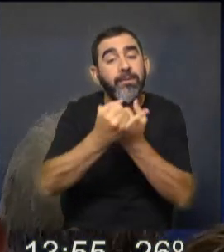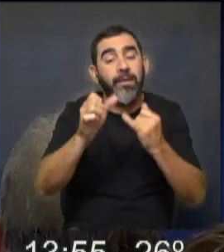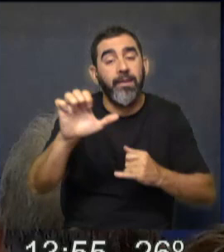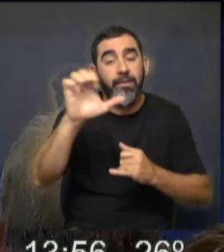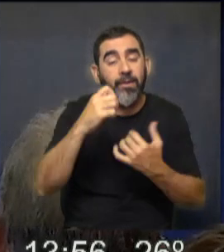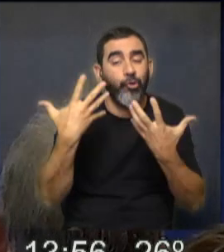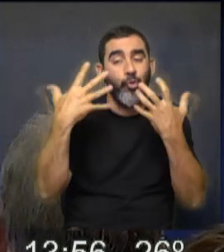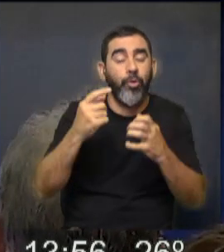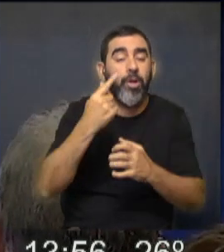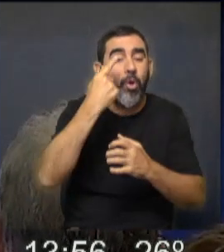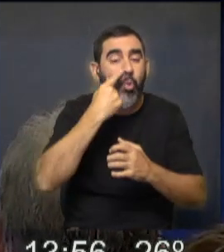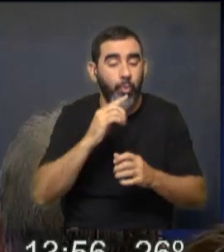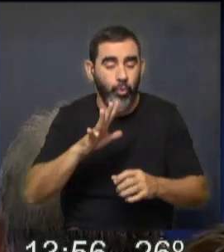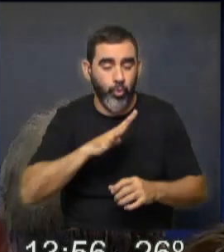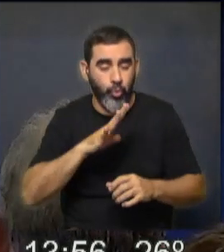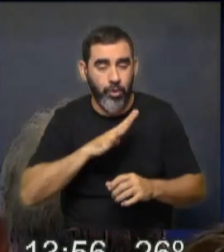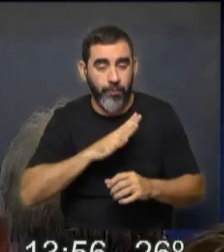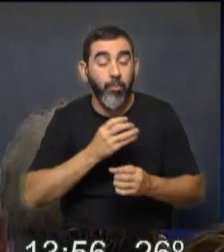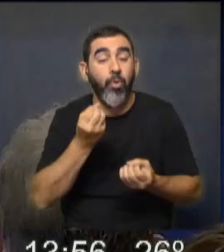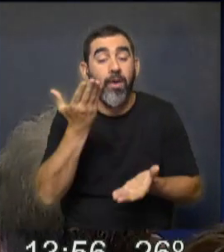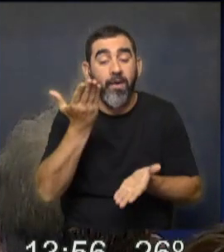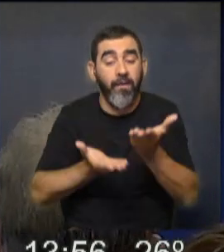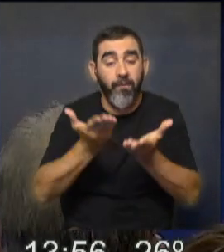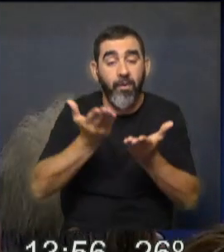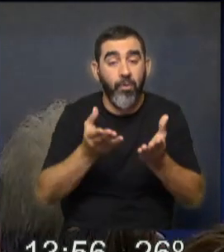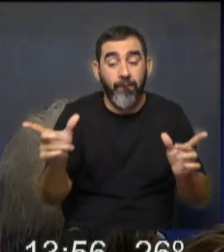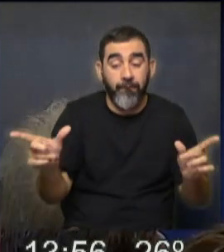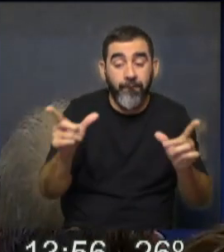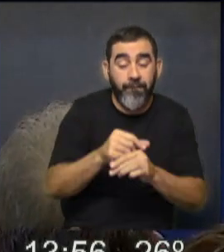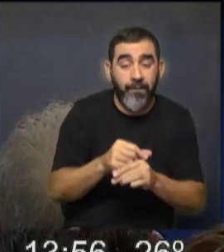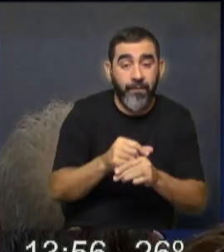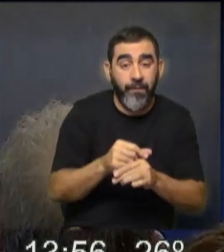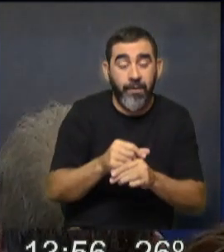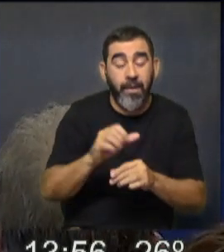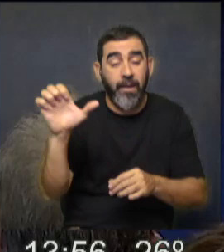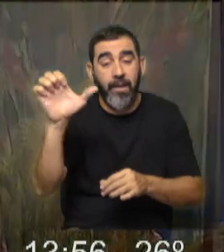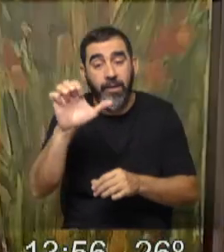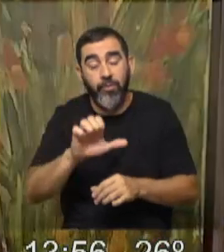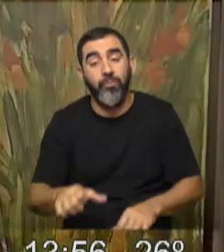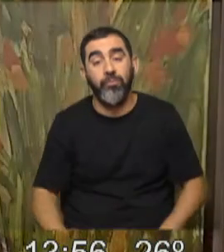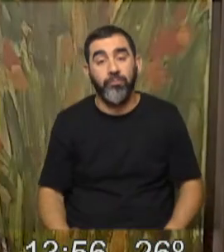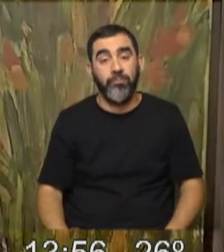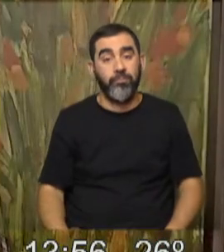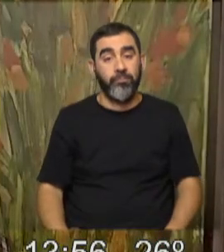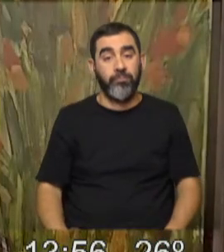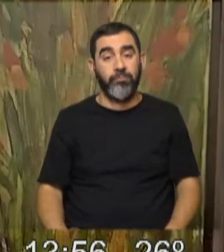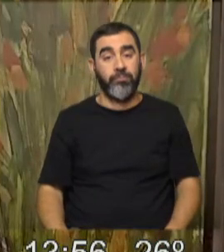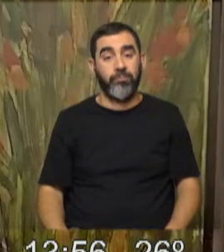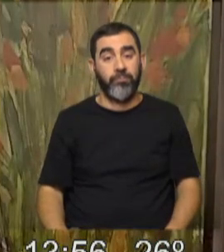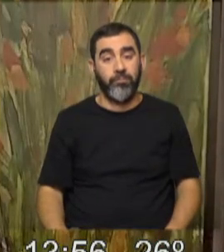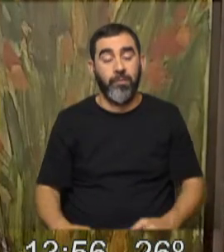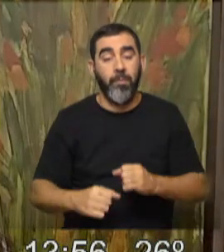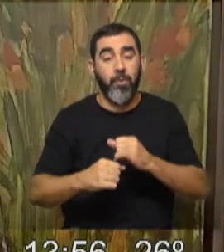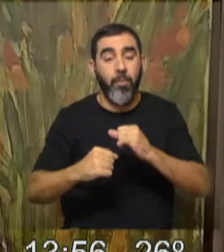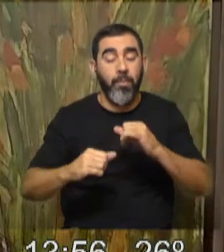quiso dar cifras porque se va a estar haciendo un balance cuando termine el mes de enero, pero vamos a estar desarrollando